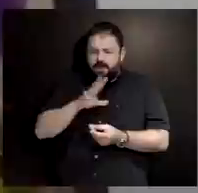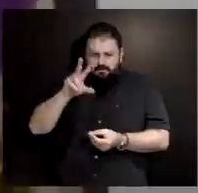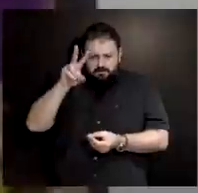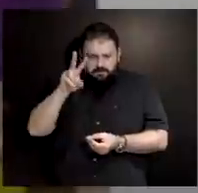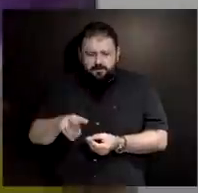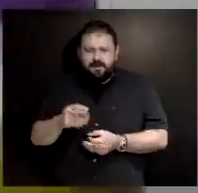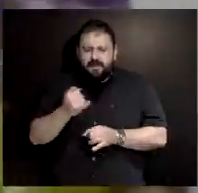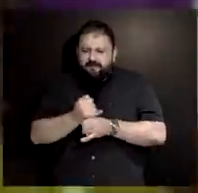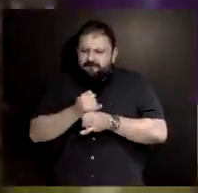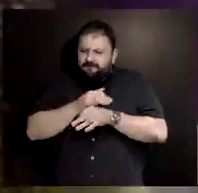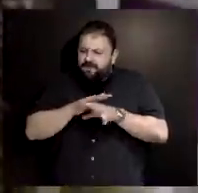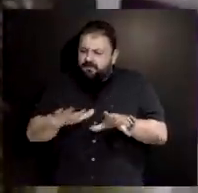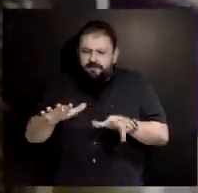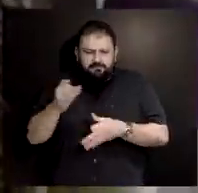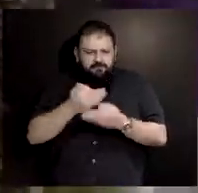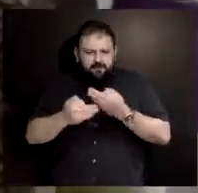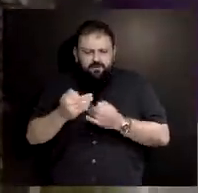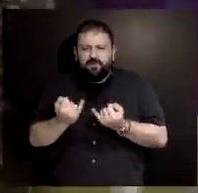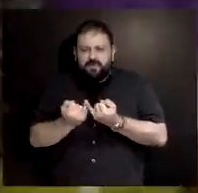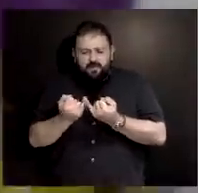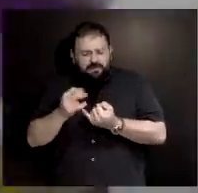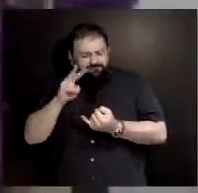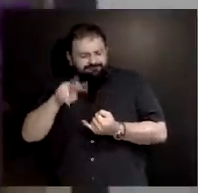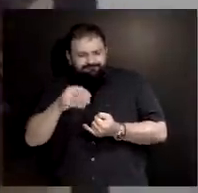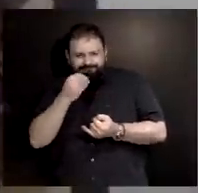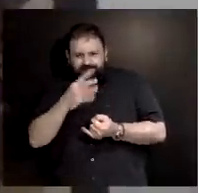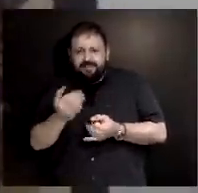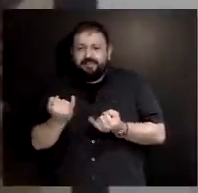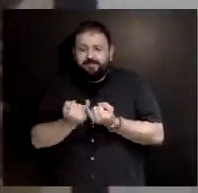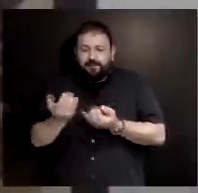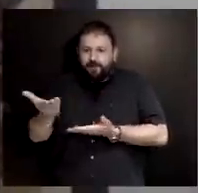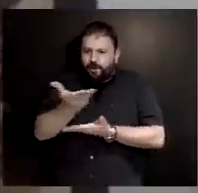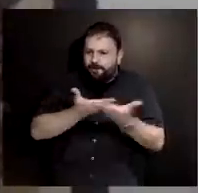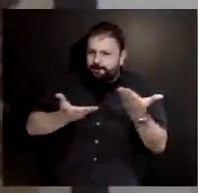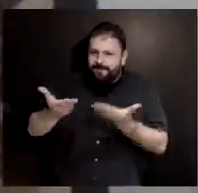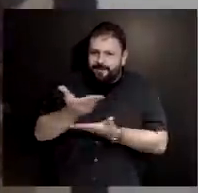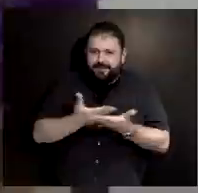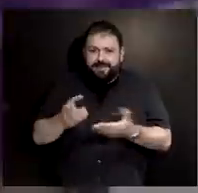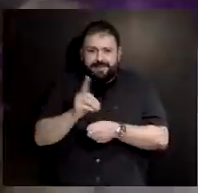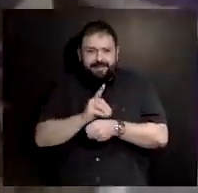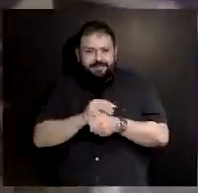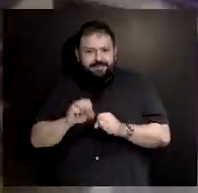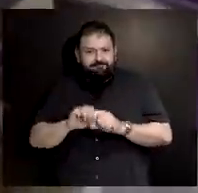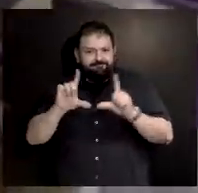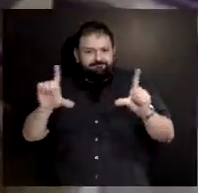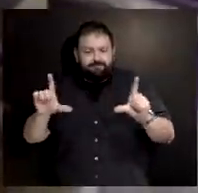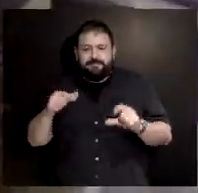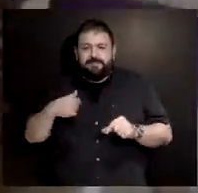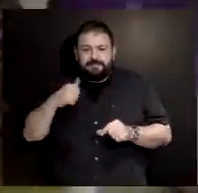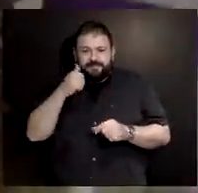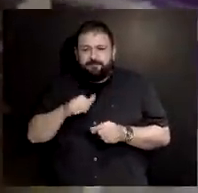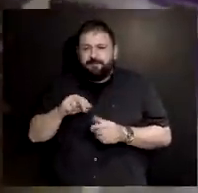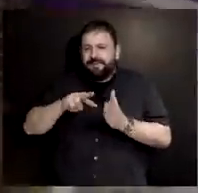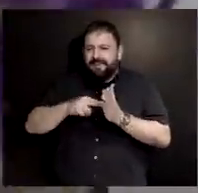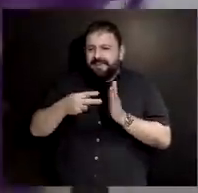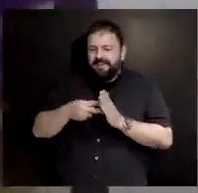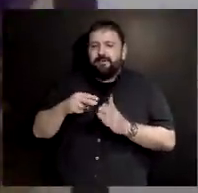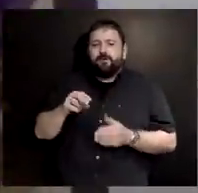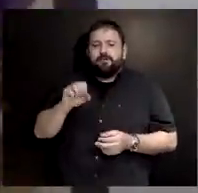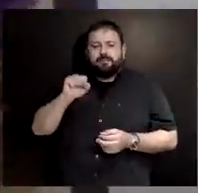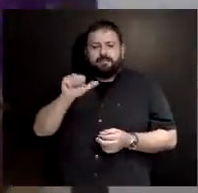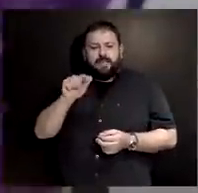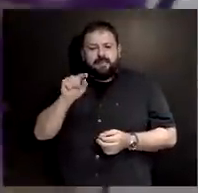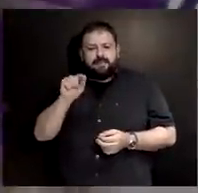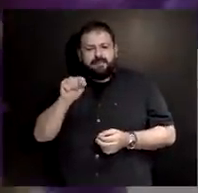una información inquebrantable, como ya lo estamos compartiendo desde esta emisión, en donde el ingeniero Sataraín también nos está